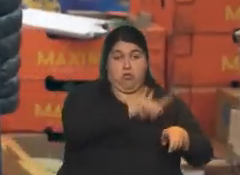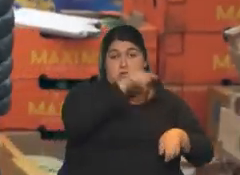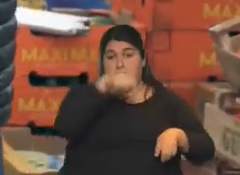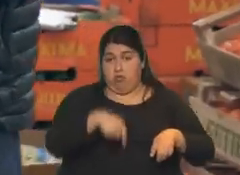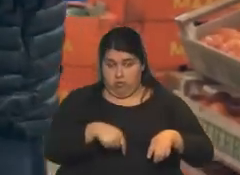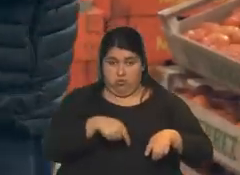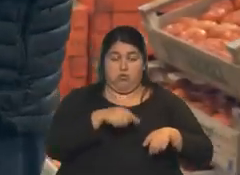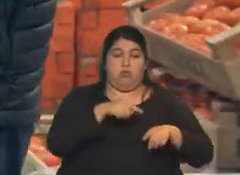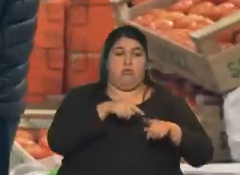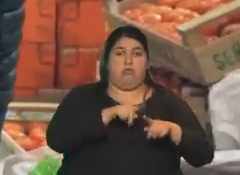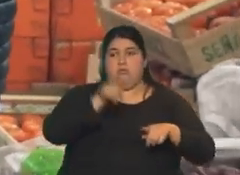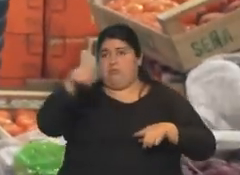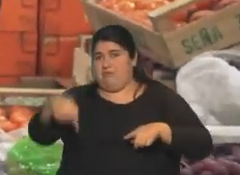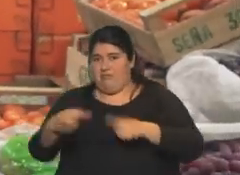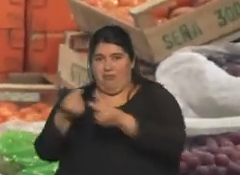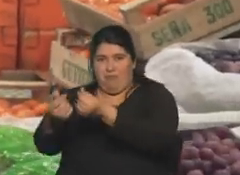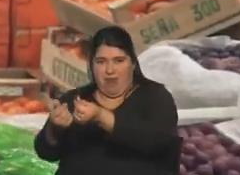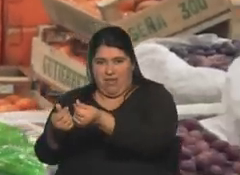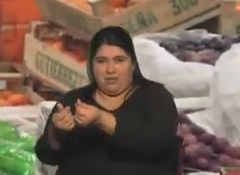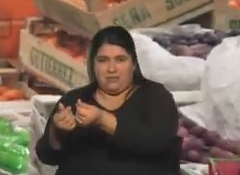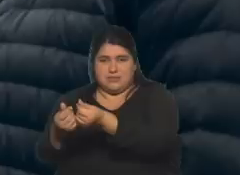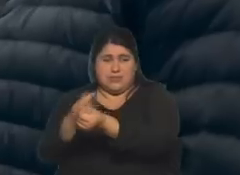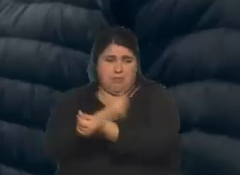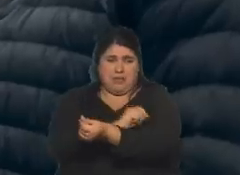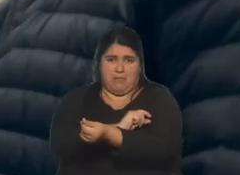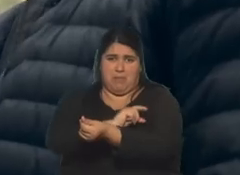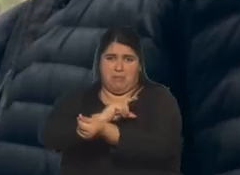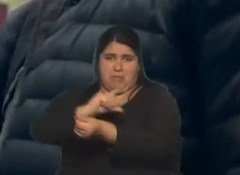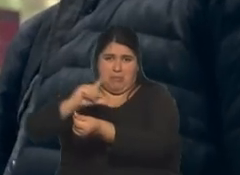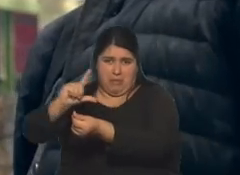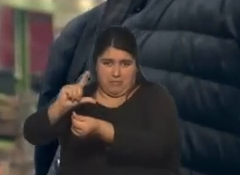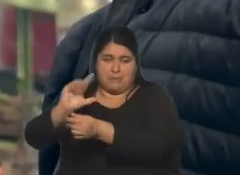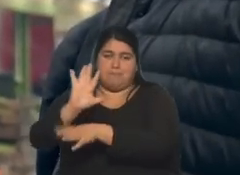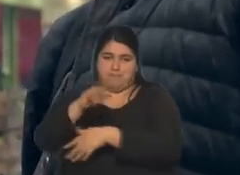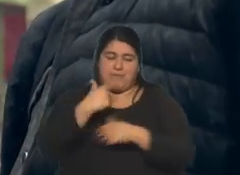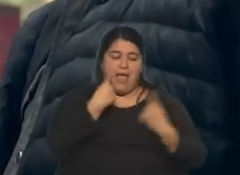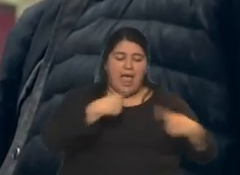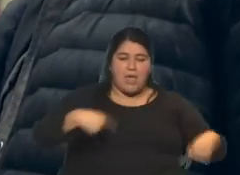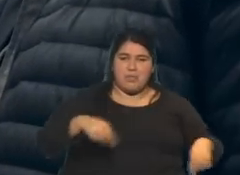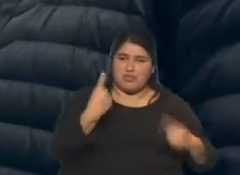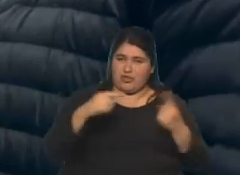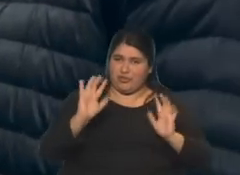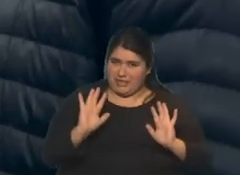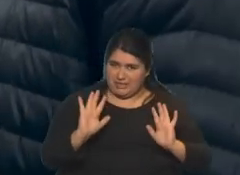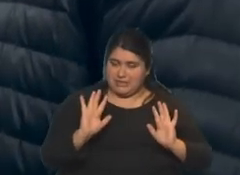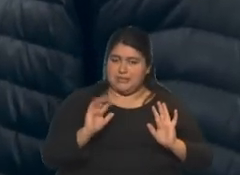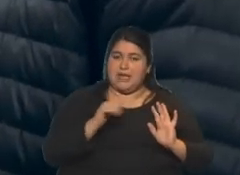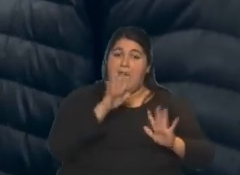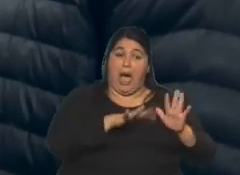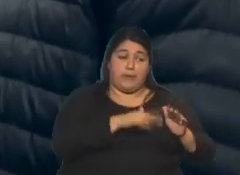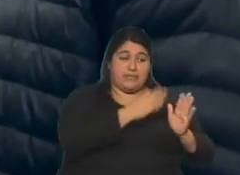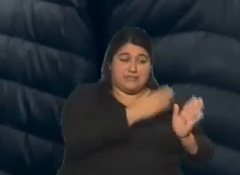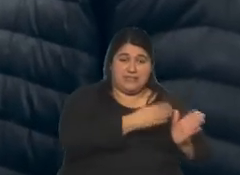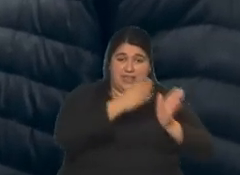al consumidor, hay una enorme carga de precio. Sí, ahí hay distintos elementos. Por un lado tenés a veces estas